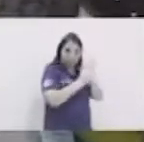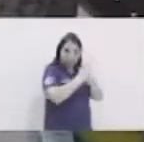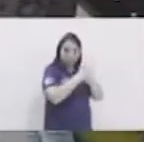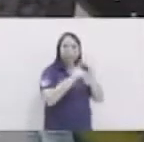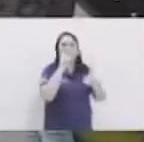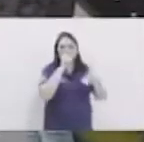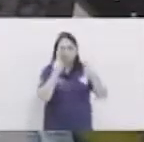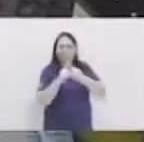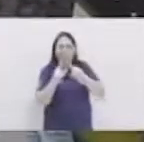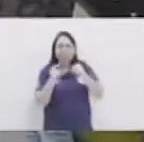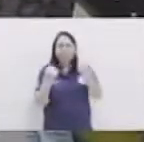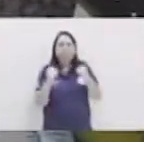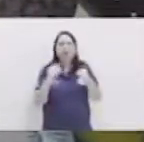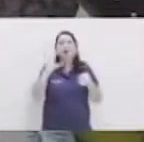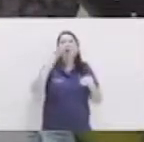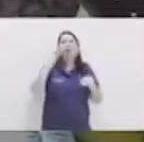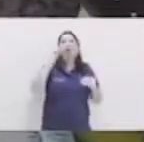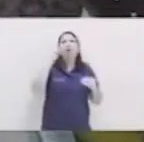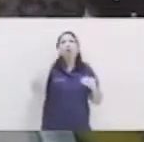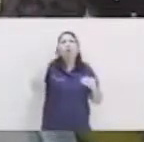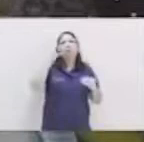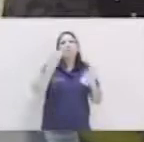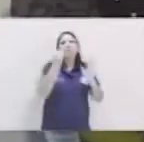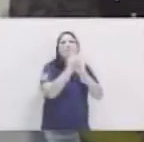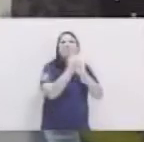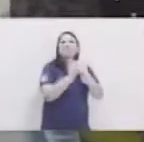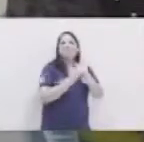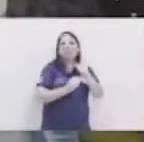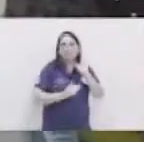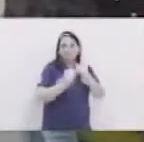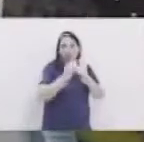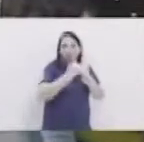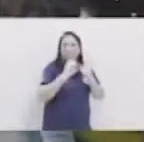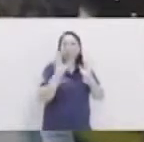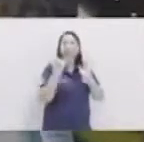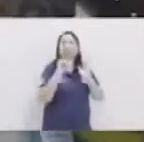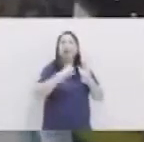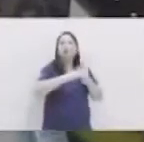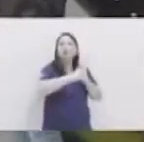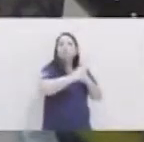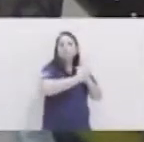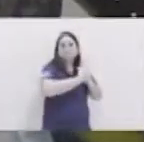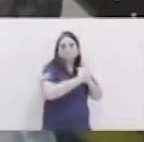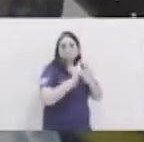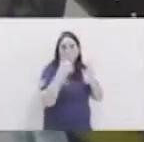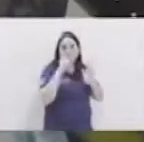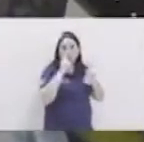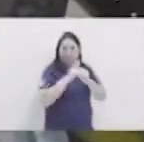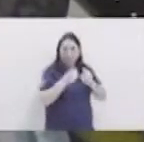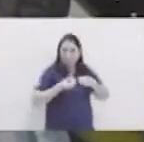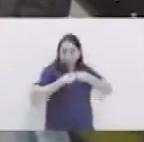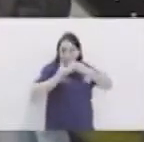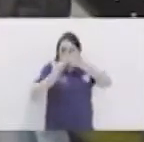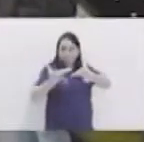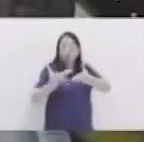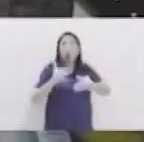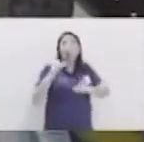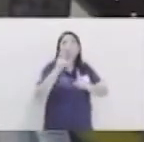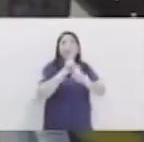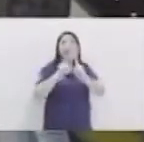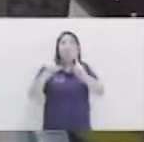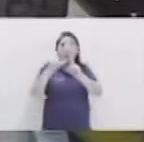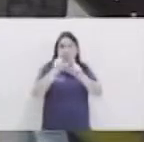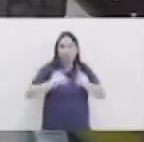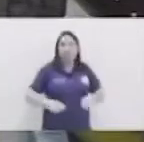códices ellos hicieron dibujos. Y esa era la forma para transmitir su cultura. Ellos